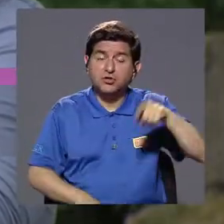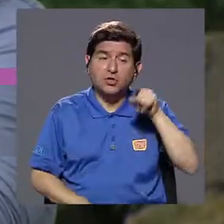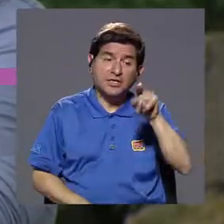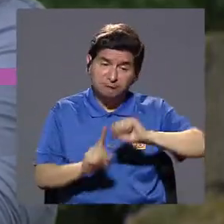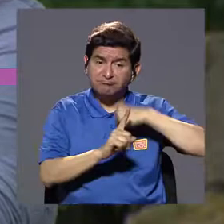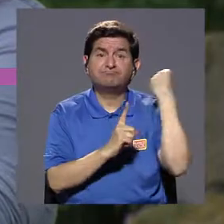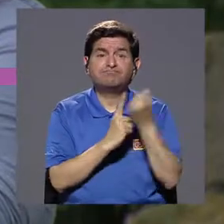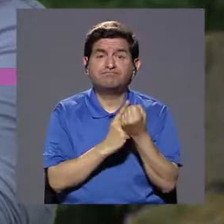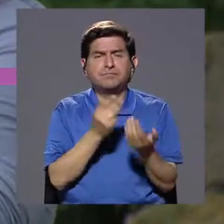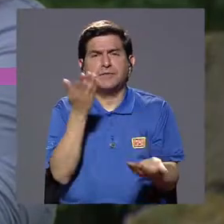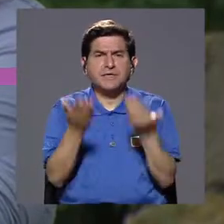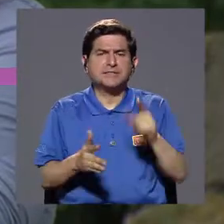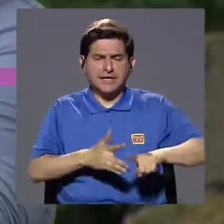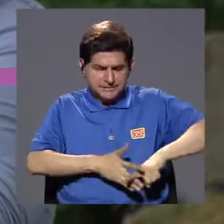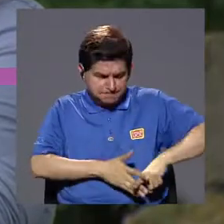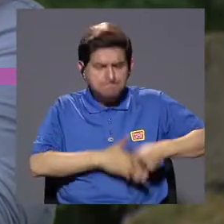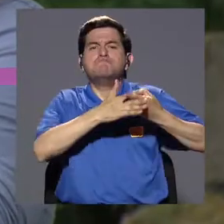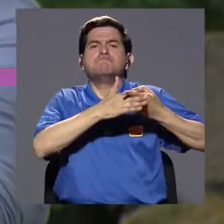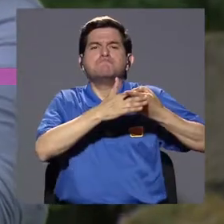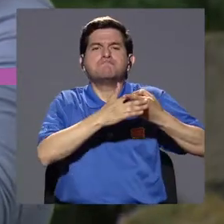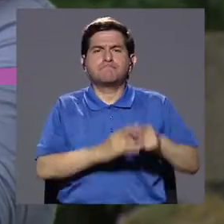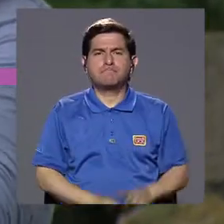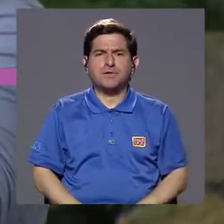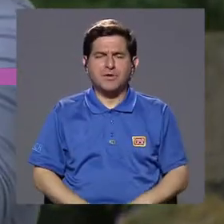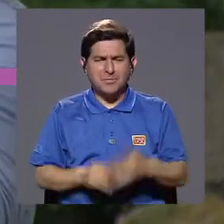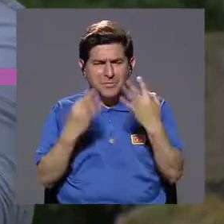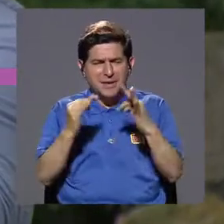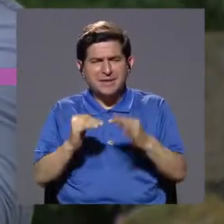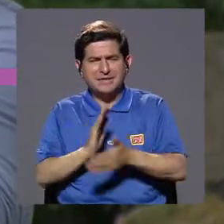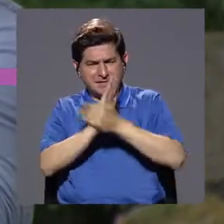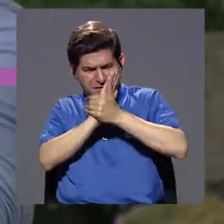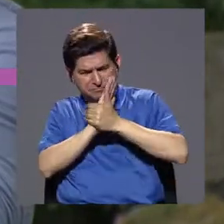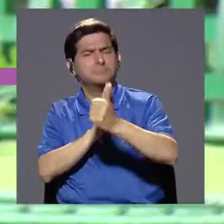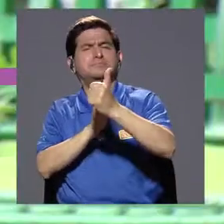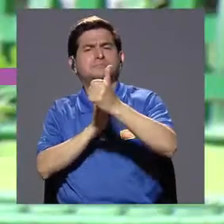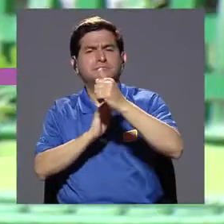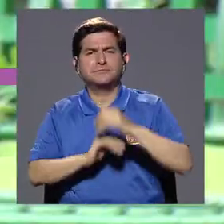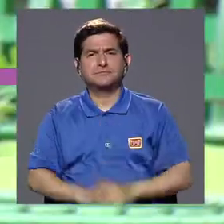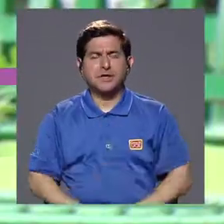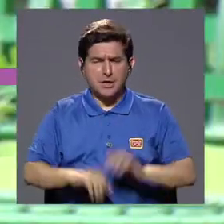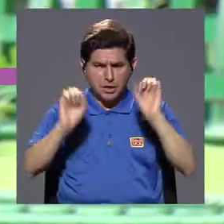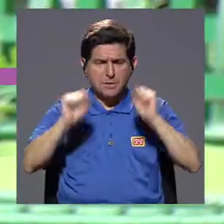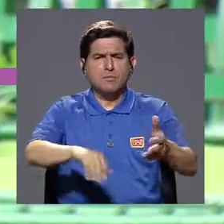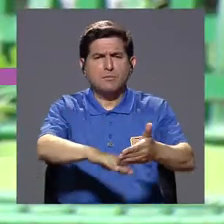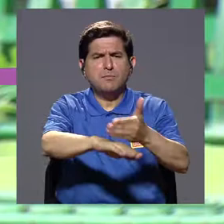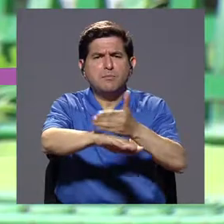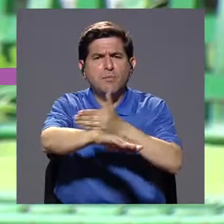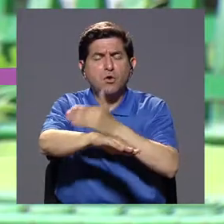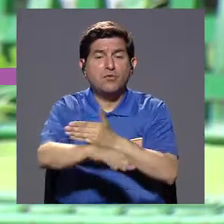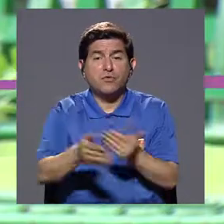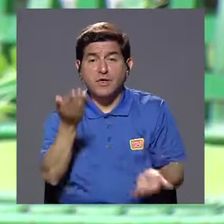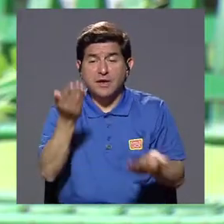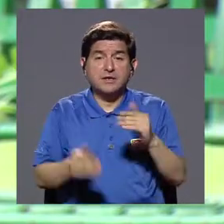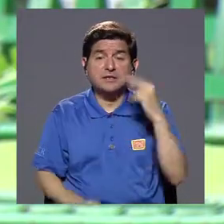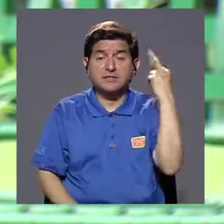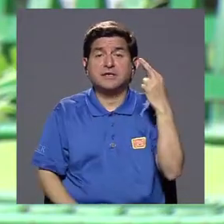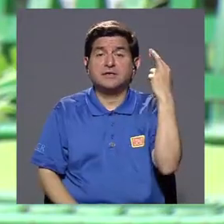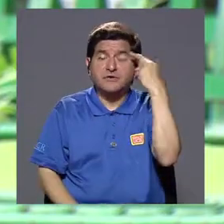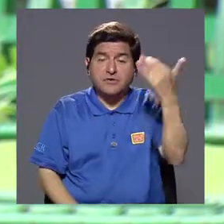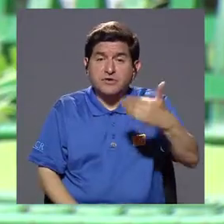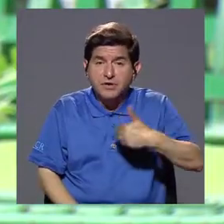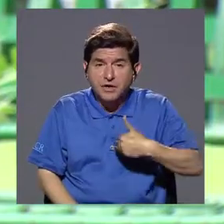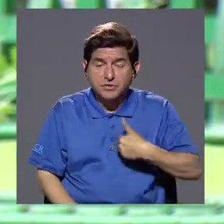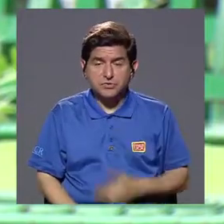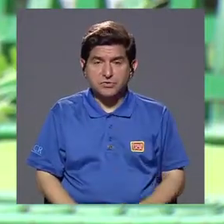personas necesitan de eso quizás como para arrancar como para potenciar y salir adelante tener quizás como un